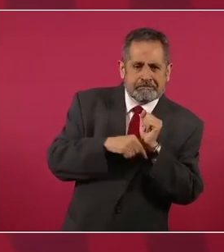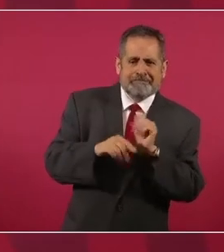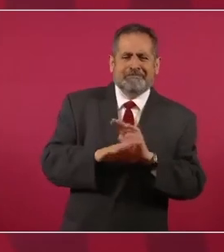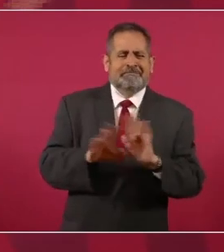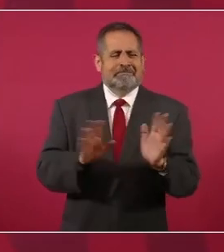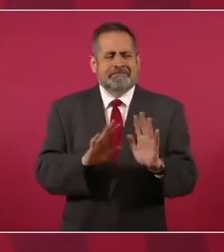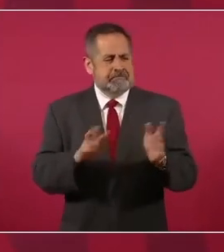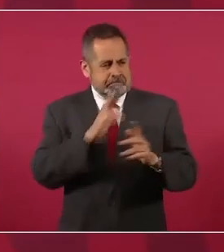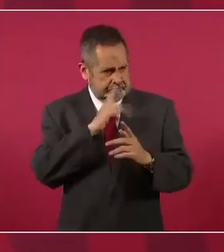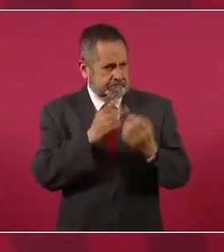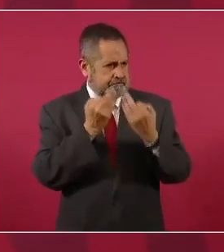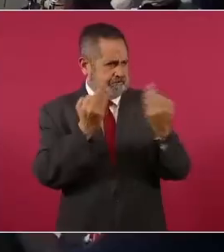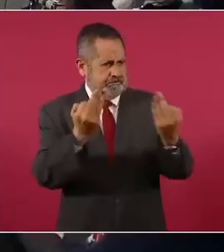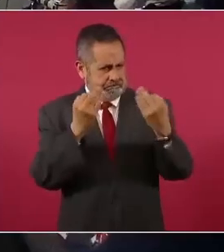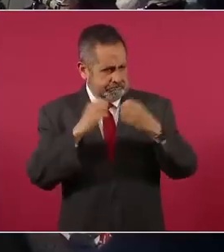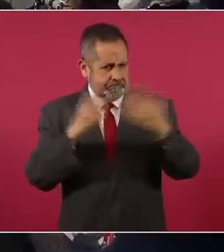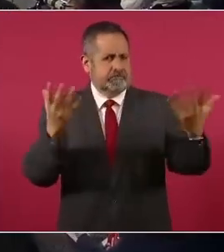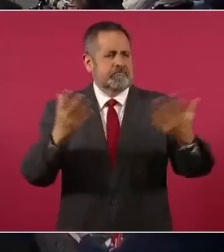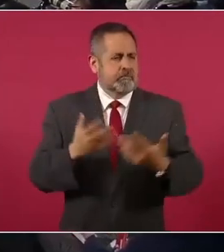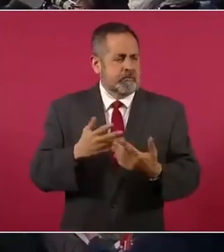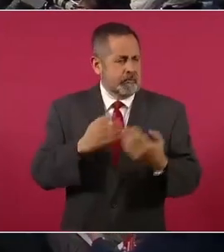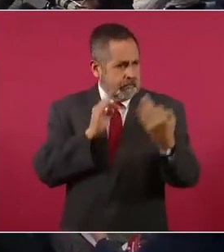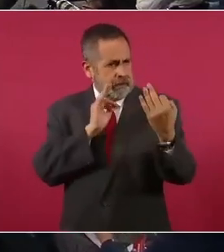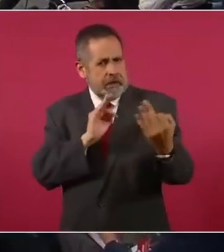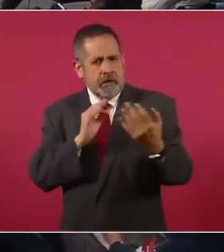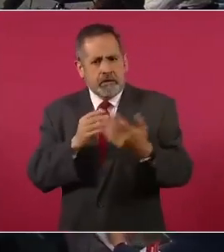El que hay un concierto